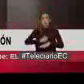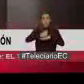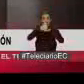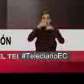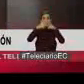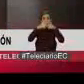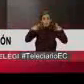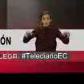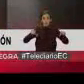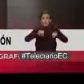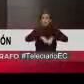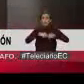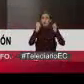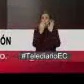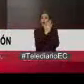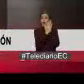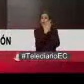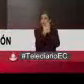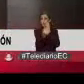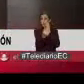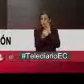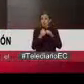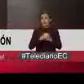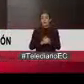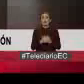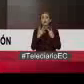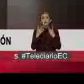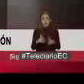libertad lo hace con el ánimo de dañar la honra